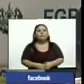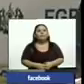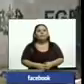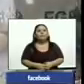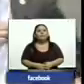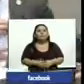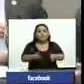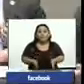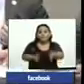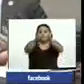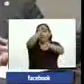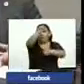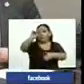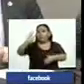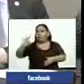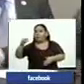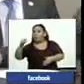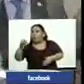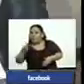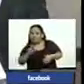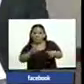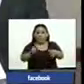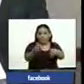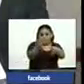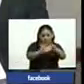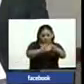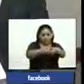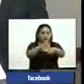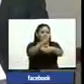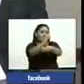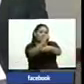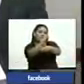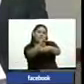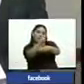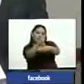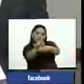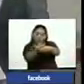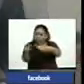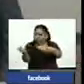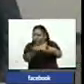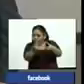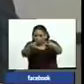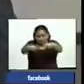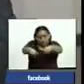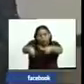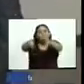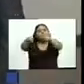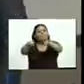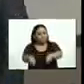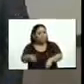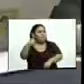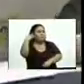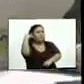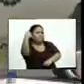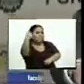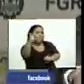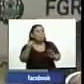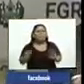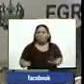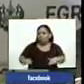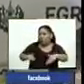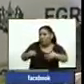La Fiscalía y la recién conformada Comisión Internacional contra la Impunidad en El Salvador firmaron un importante convenio para